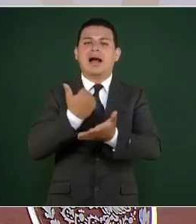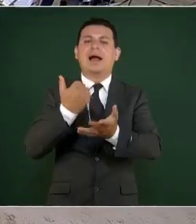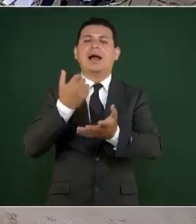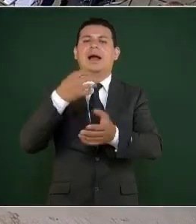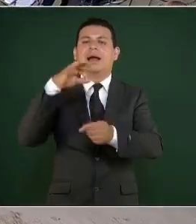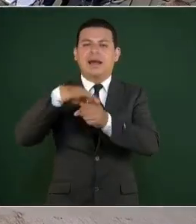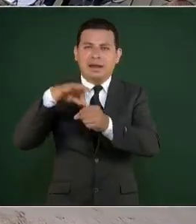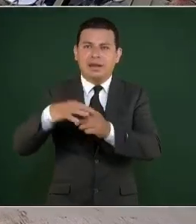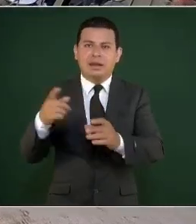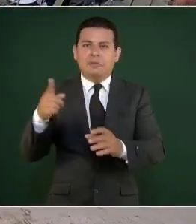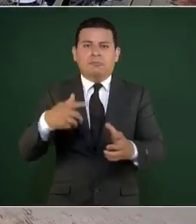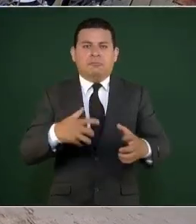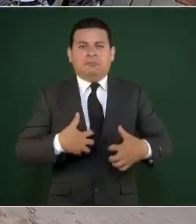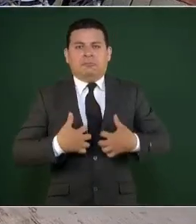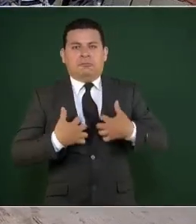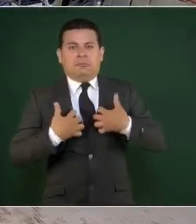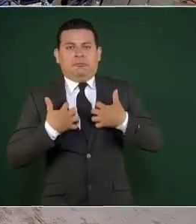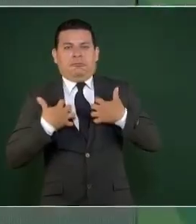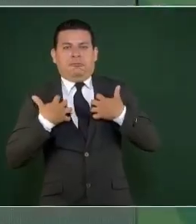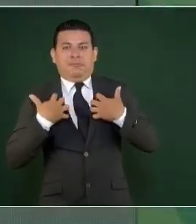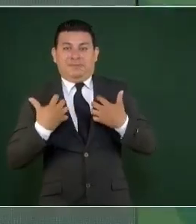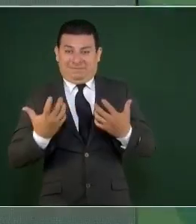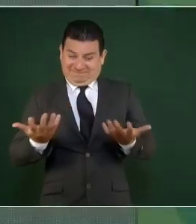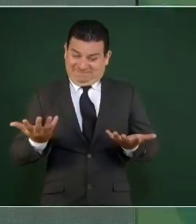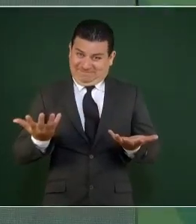Eso sí calienta.